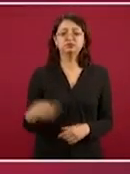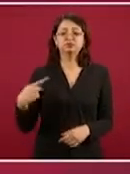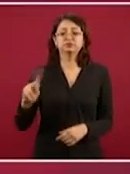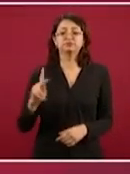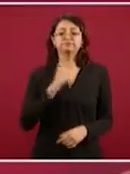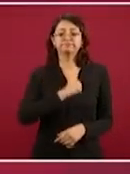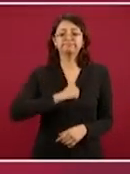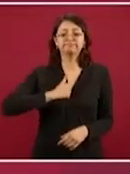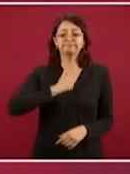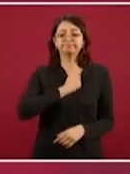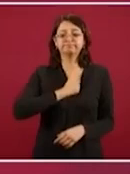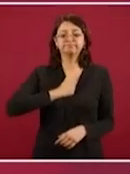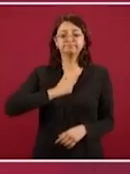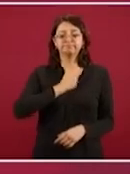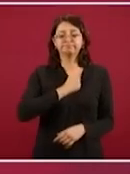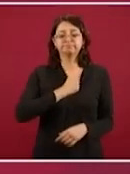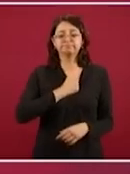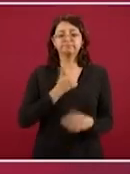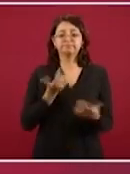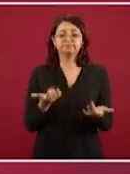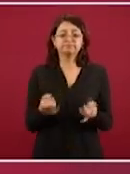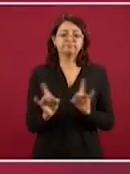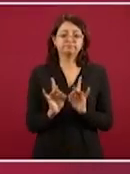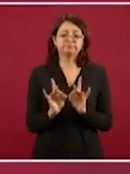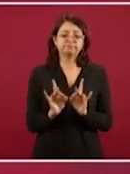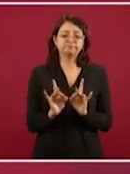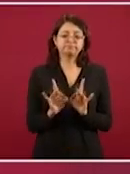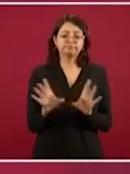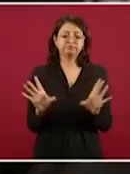Desgraciadamente, pues se